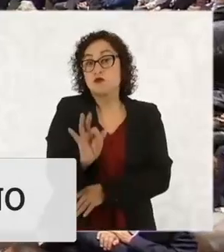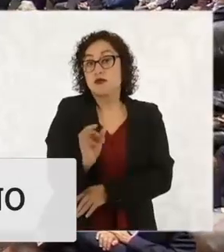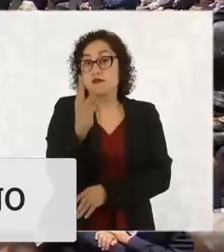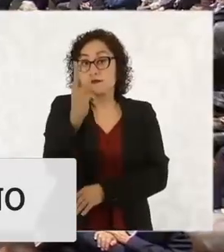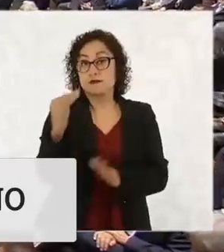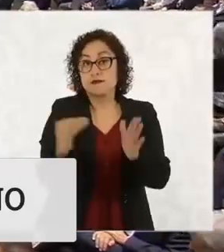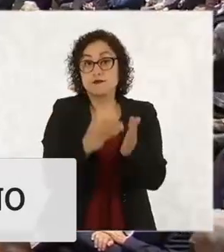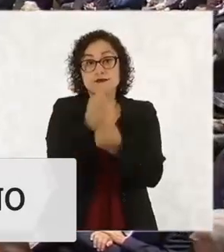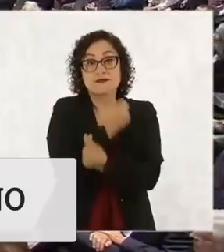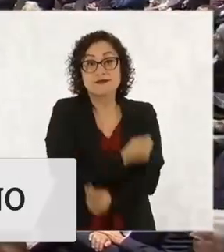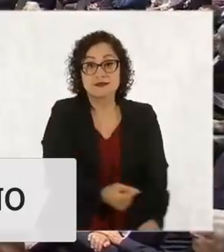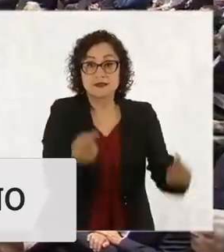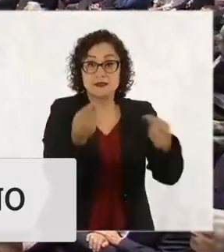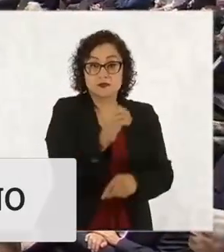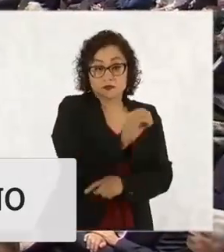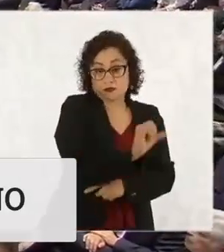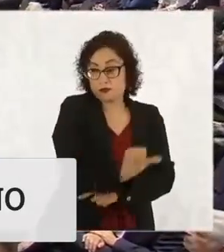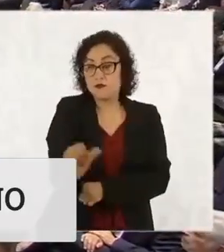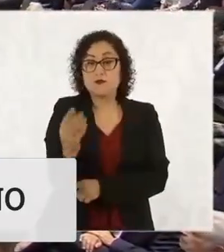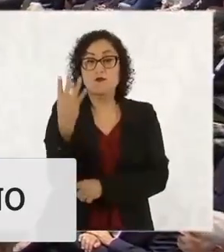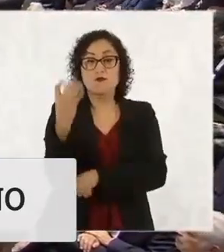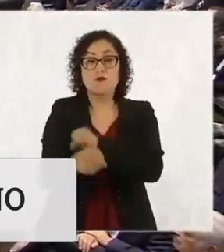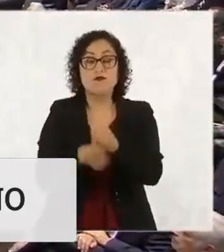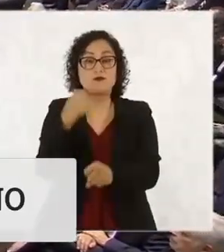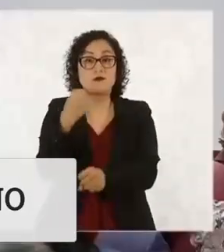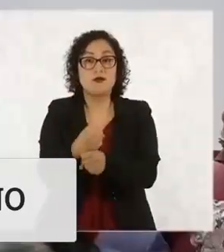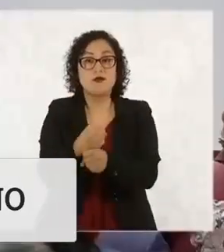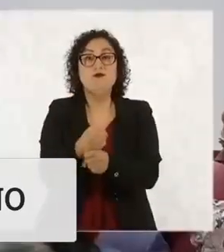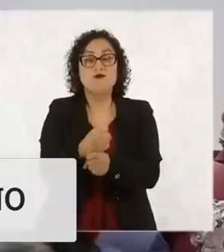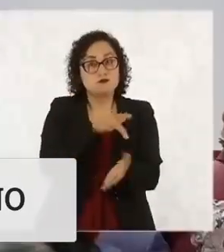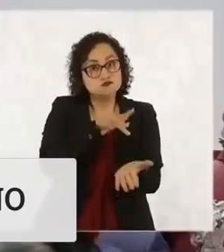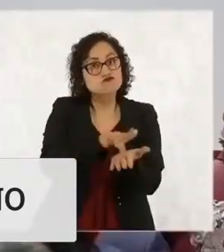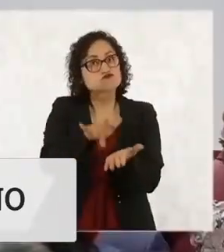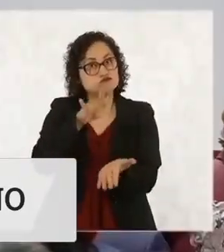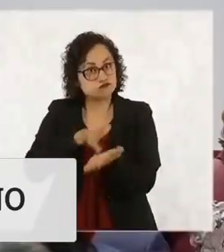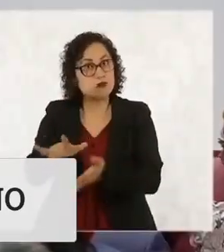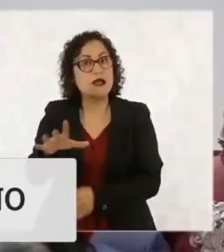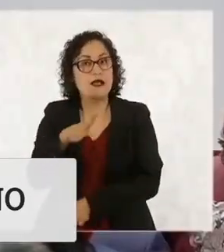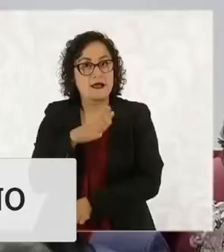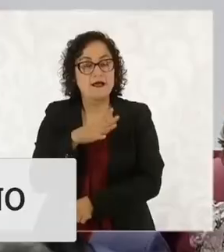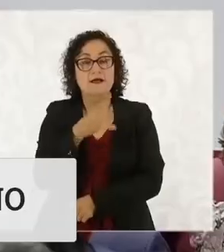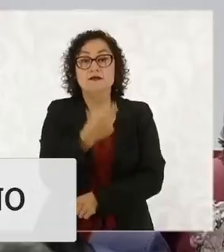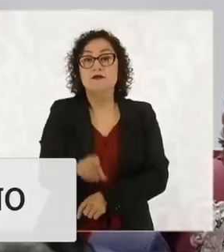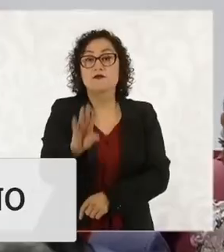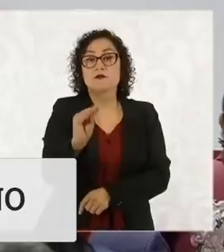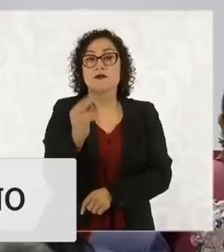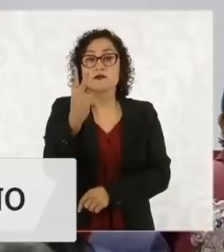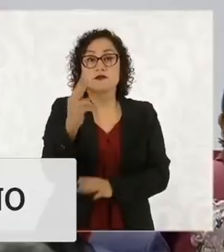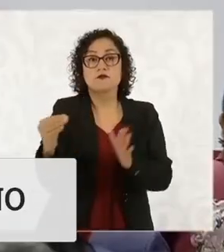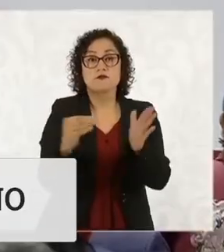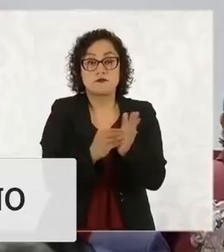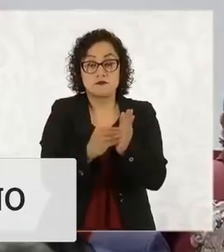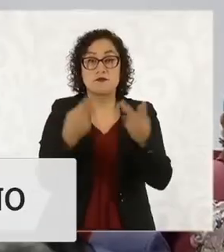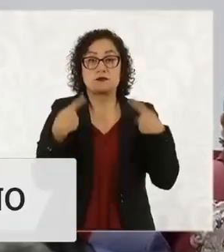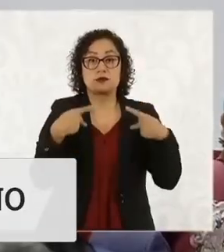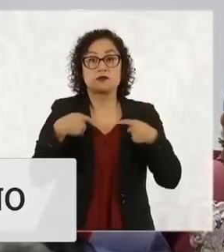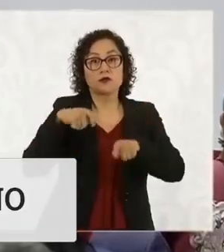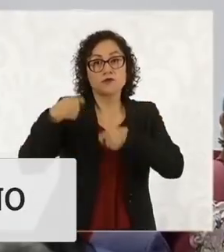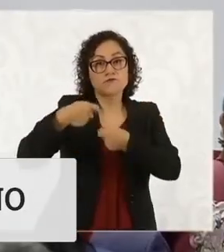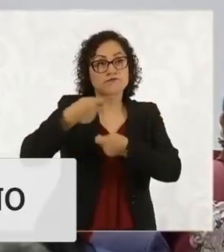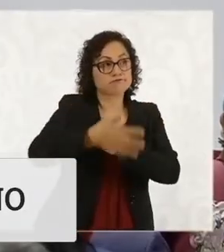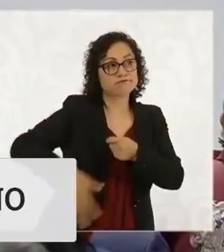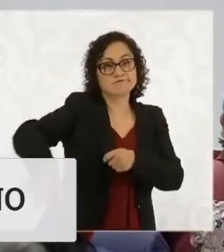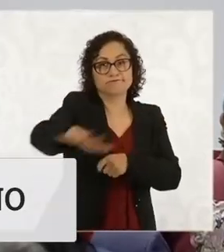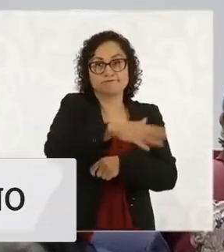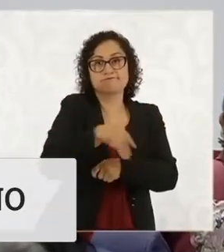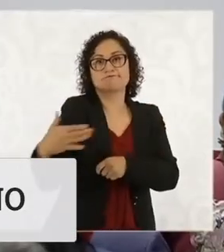243,000 niñas y niños de entre 0 y 4 años reciben apoyos. 192,000 pescadores reciben el